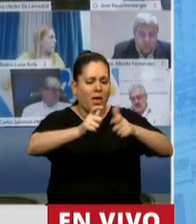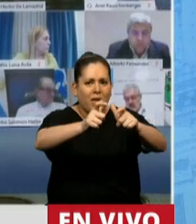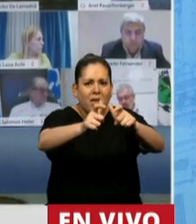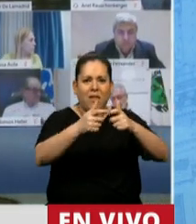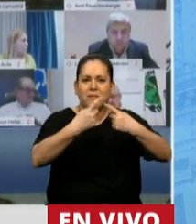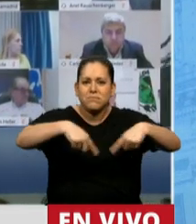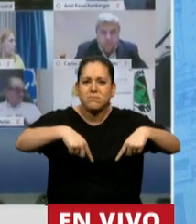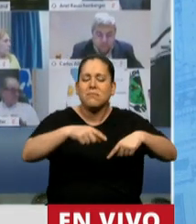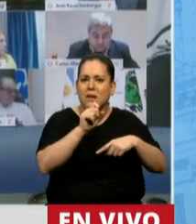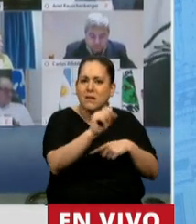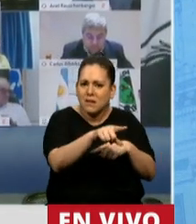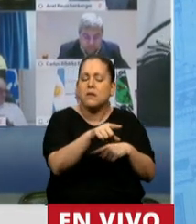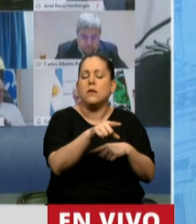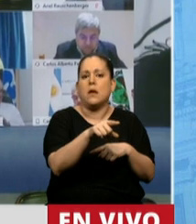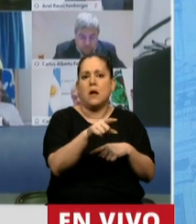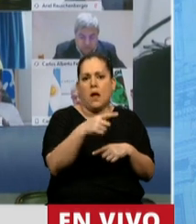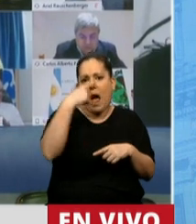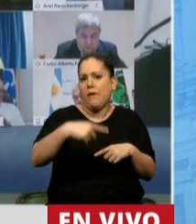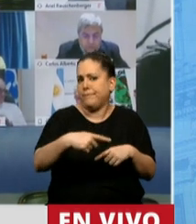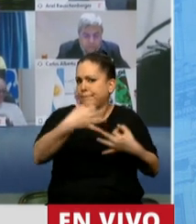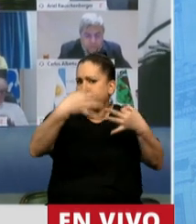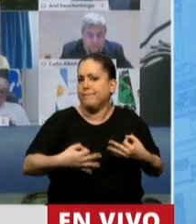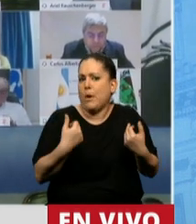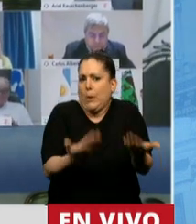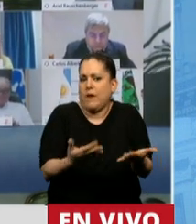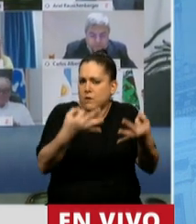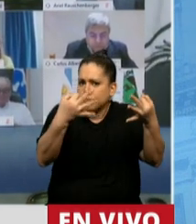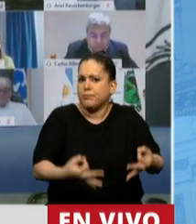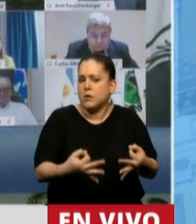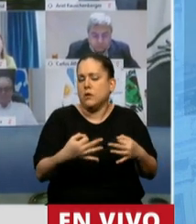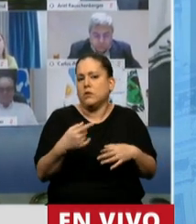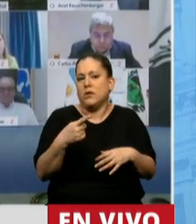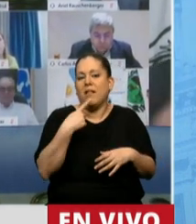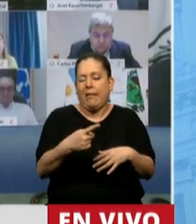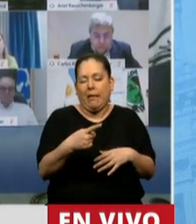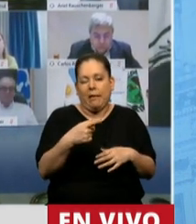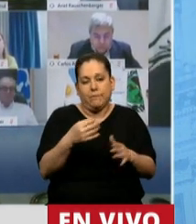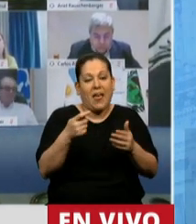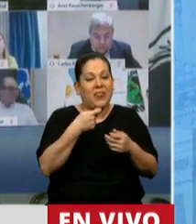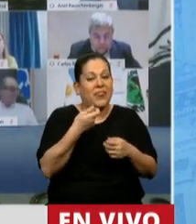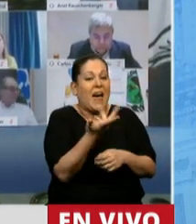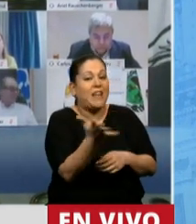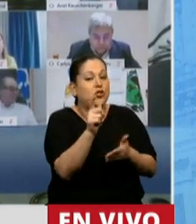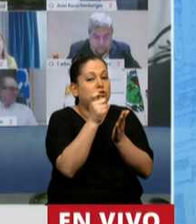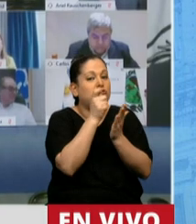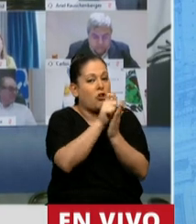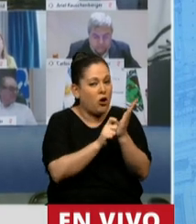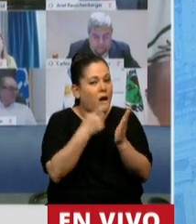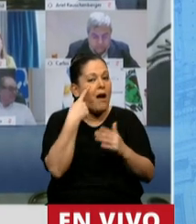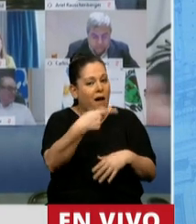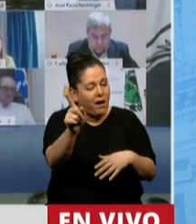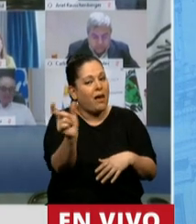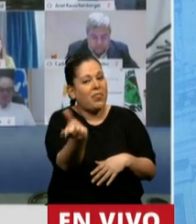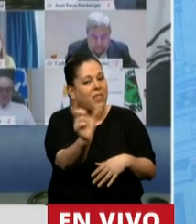cambio que a la postre resultó tremendamente beneficioso y acá dato mata relato vayan y vean la diferencia de los